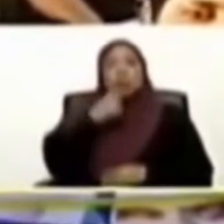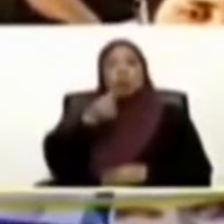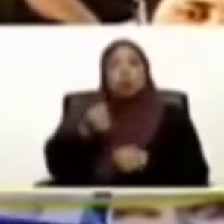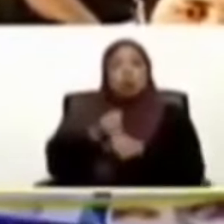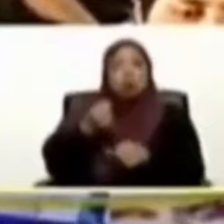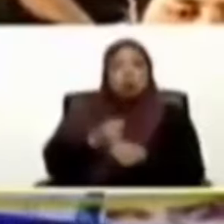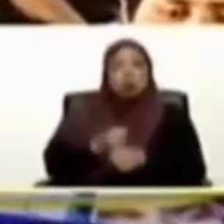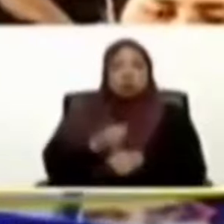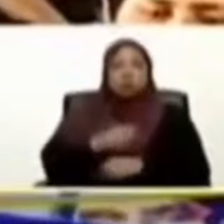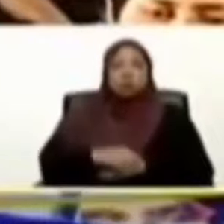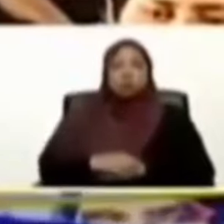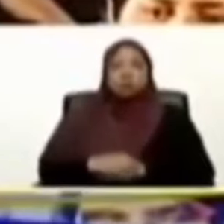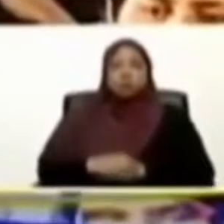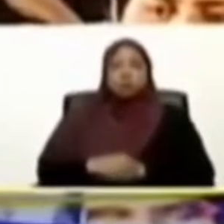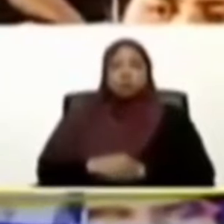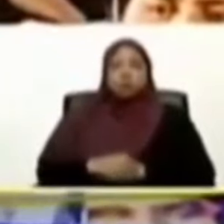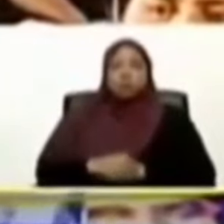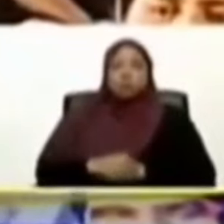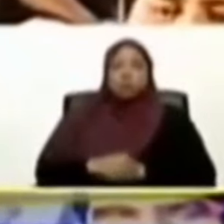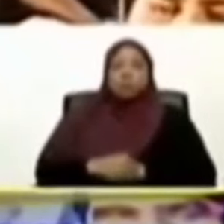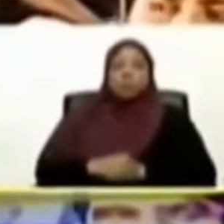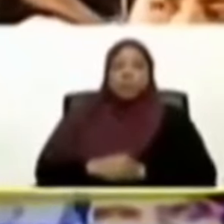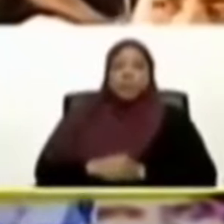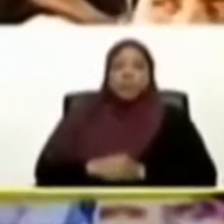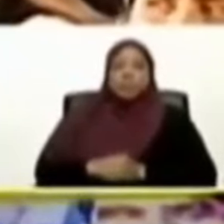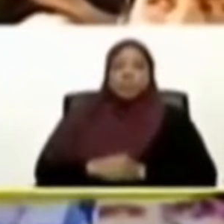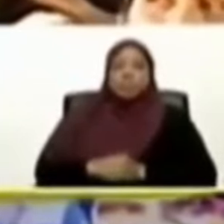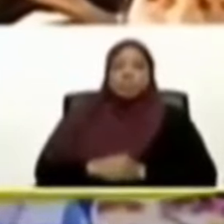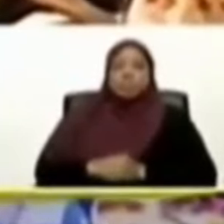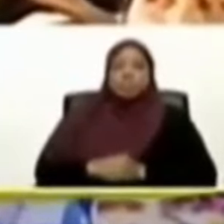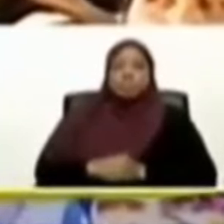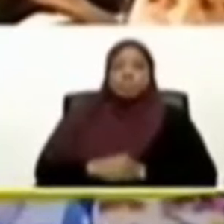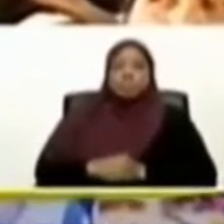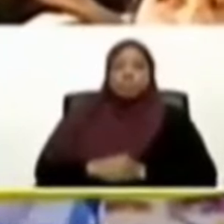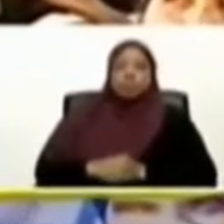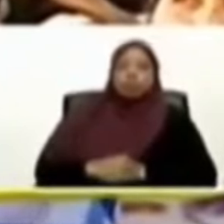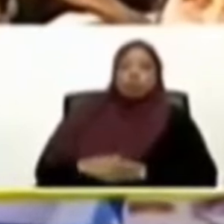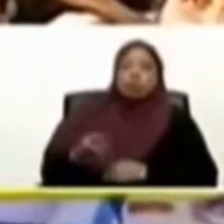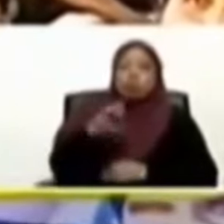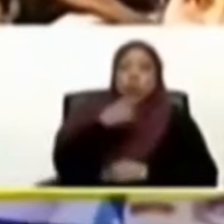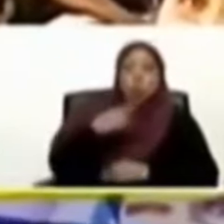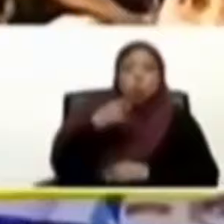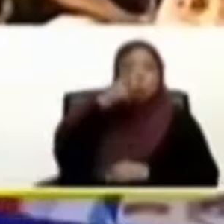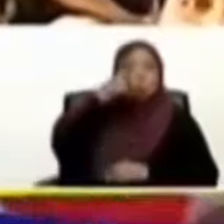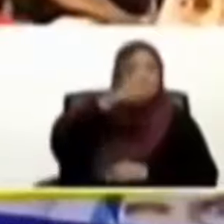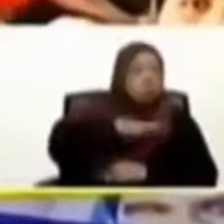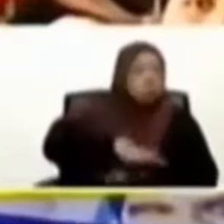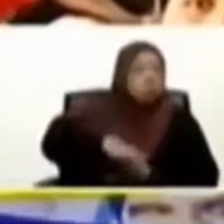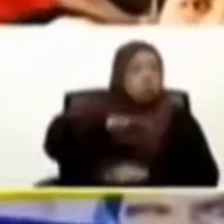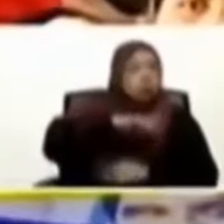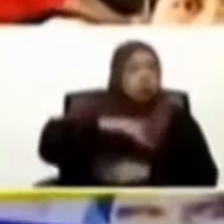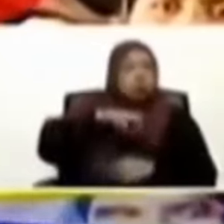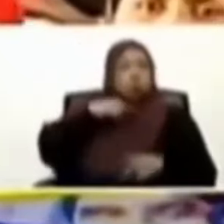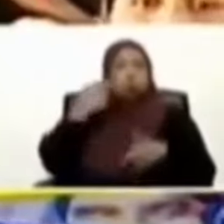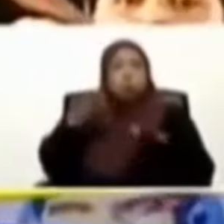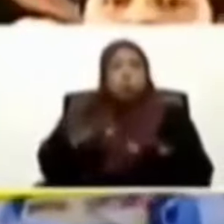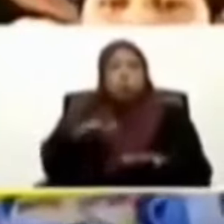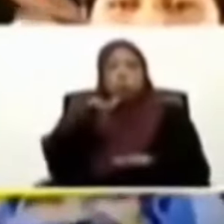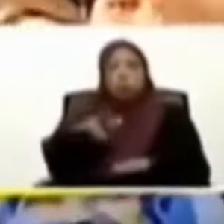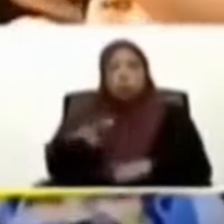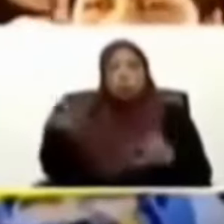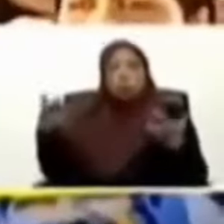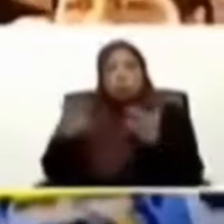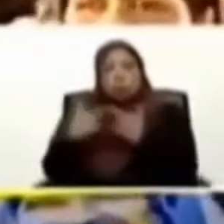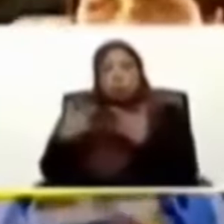su campaña, como lo que ocurrió en Valencia este domingo. Un establecimiento, una tienda familiar de empanadas, en un pueblo del